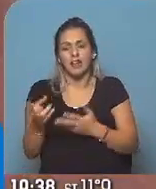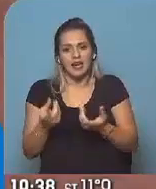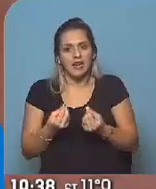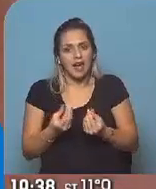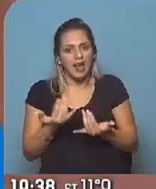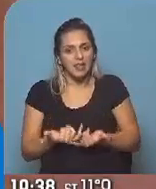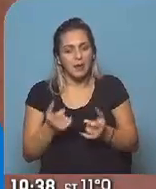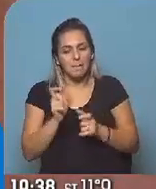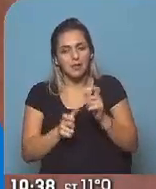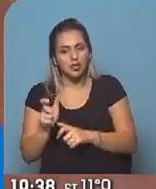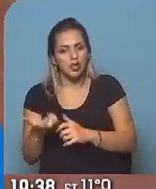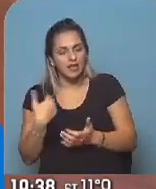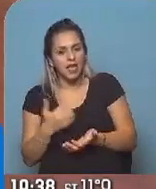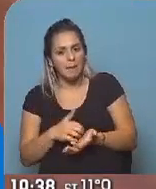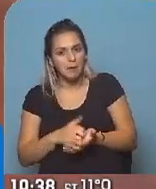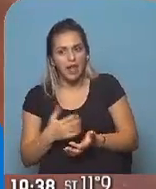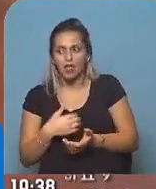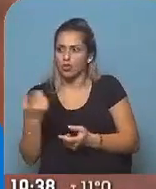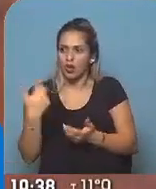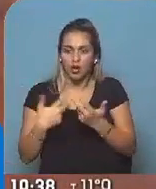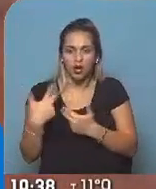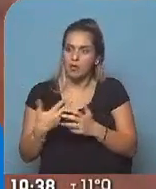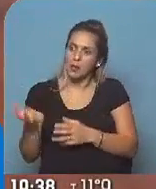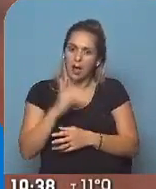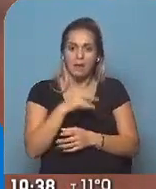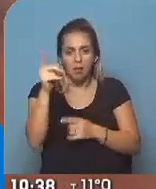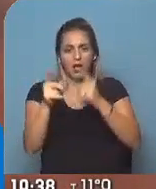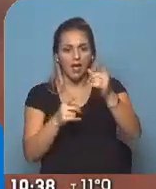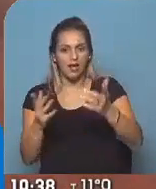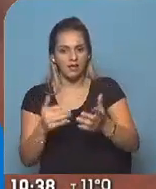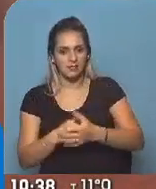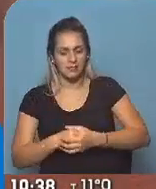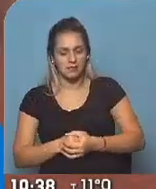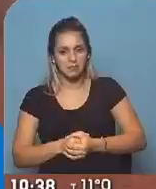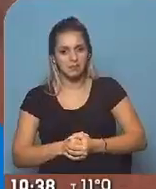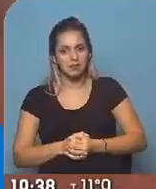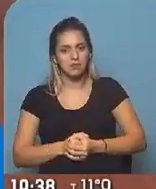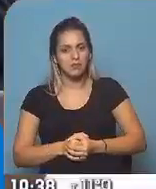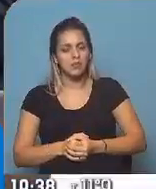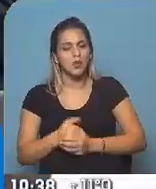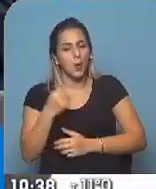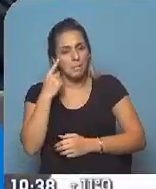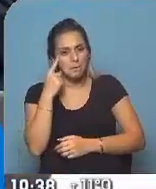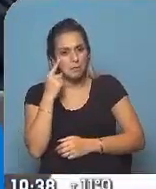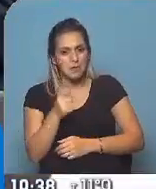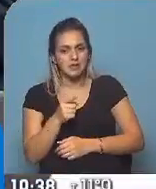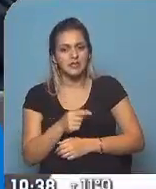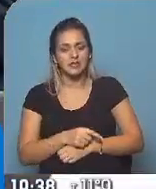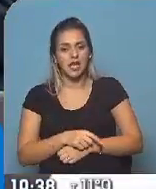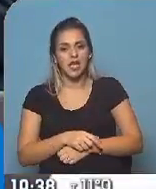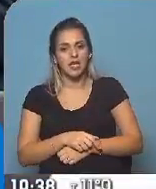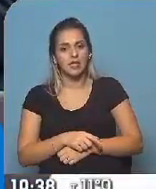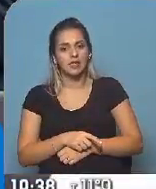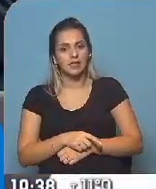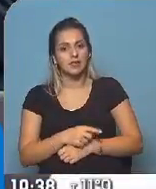esperando que alguien les diga vamos para ese norte. ¿Y cree que está en condiciones hoy, con todo ese